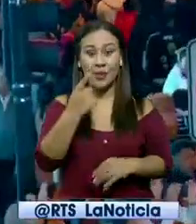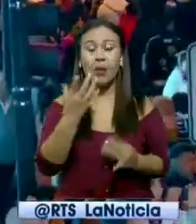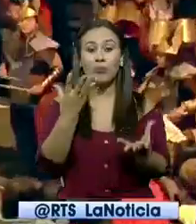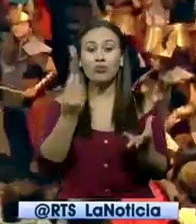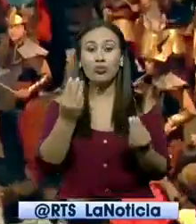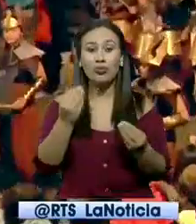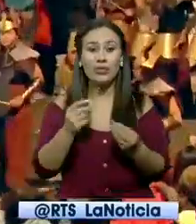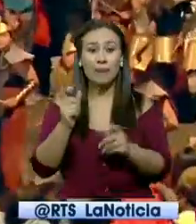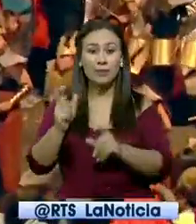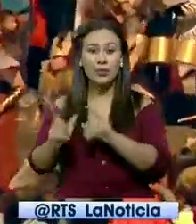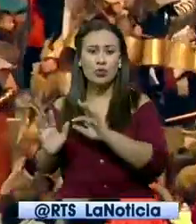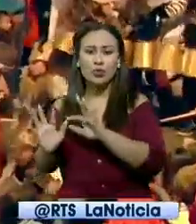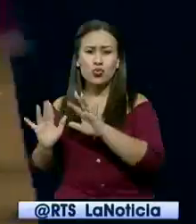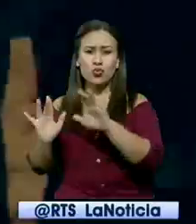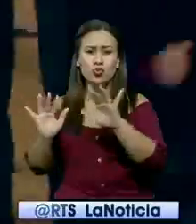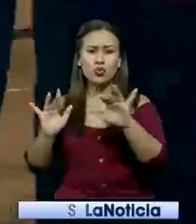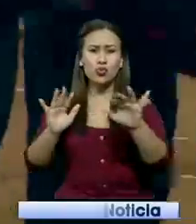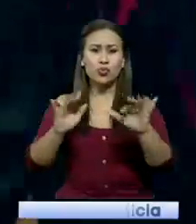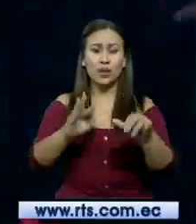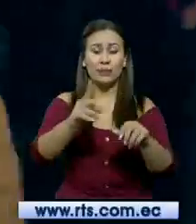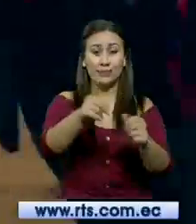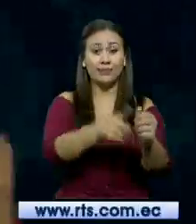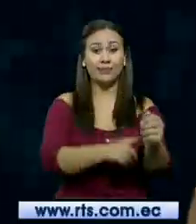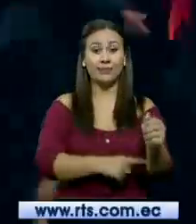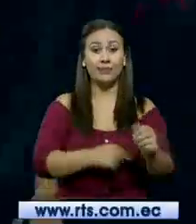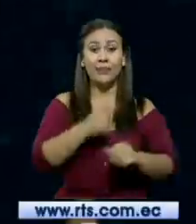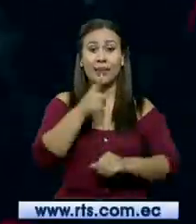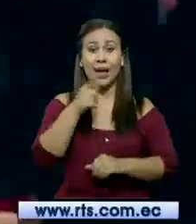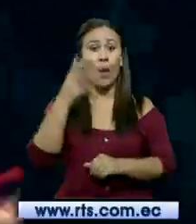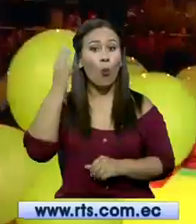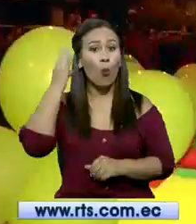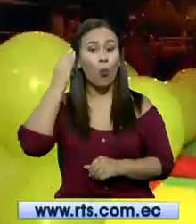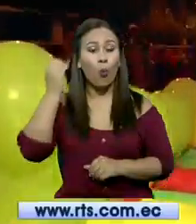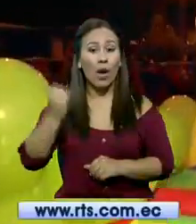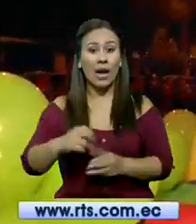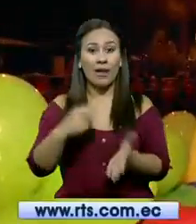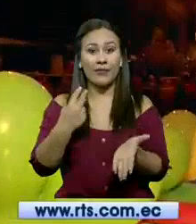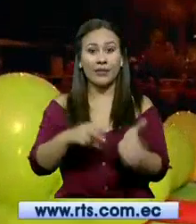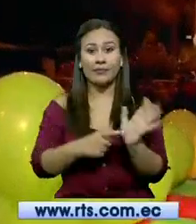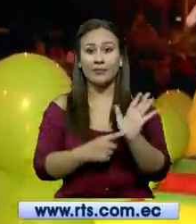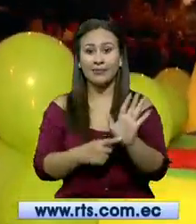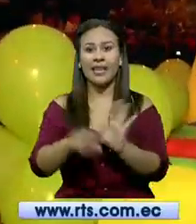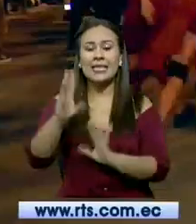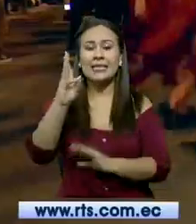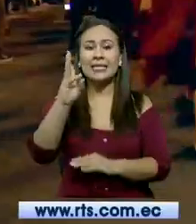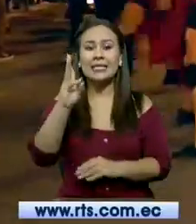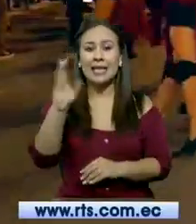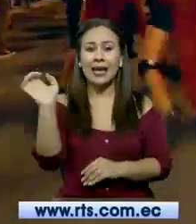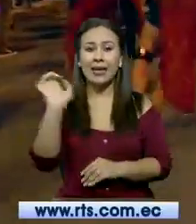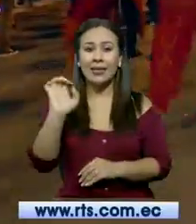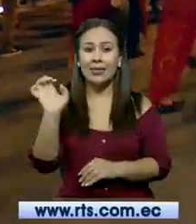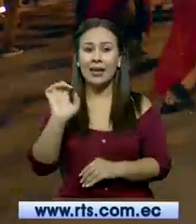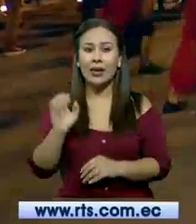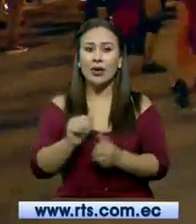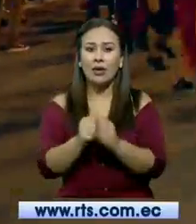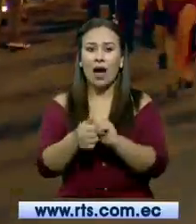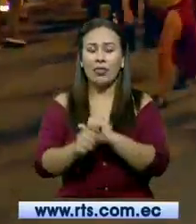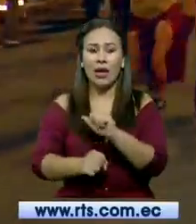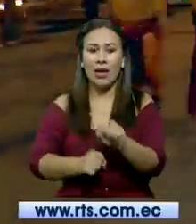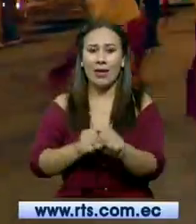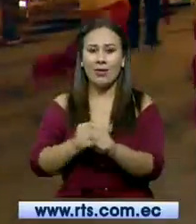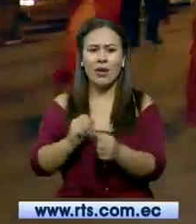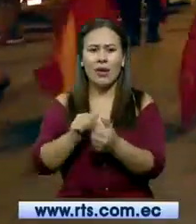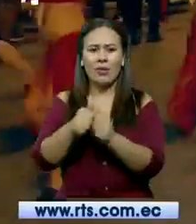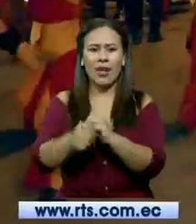Incalculable es el número de asistentes al evento más tradicional y connotado que la ciudad de Cuenca presenta al mundo el 6 de enero de cada año, día en el que todo el mundo